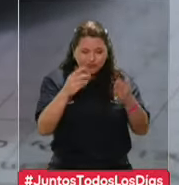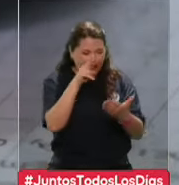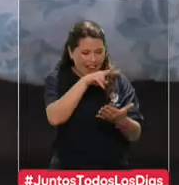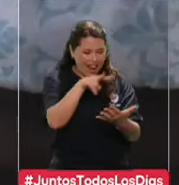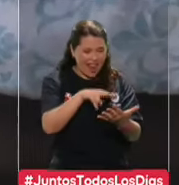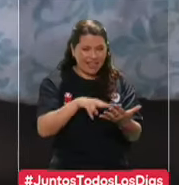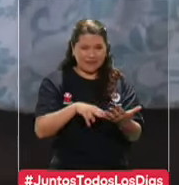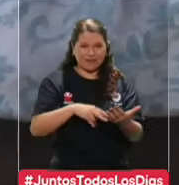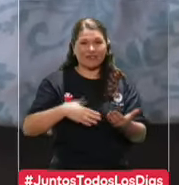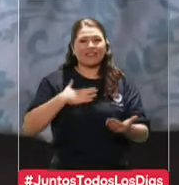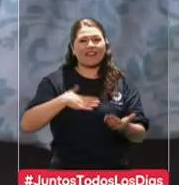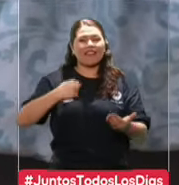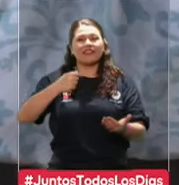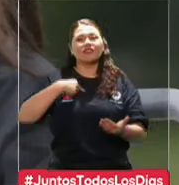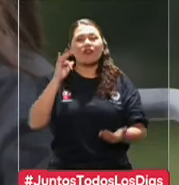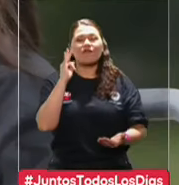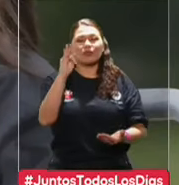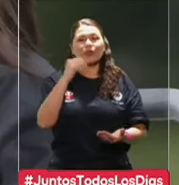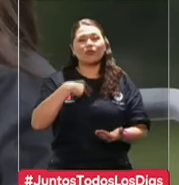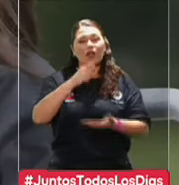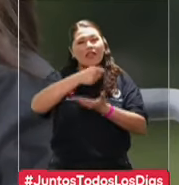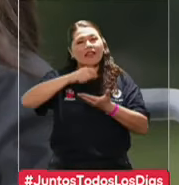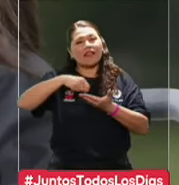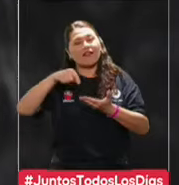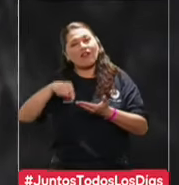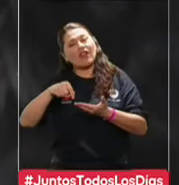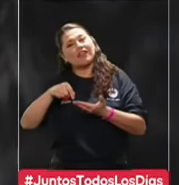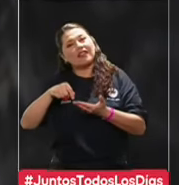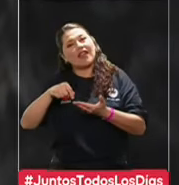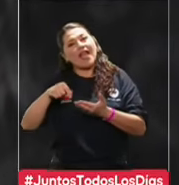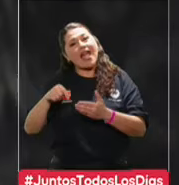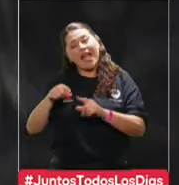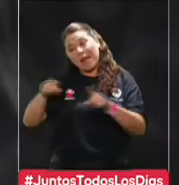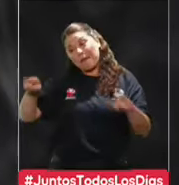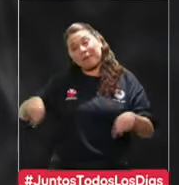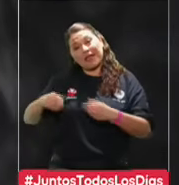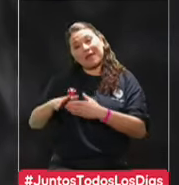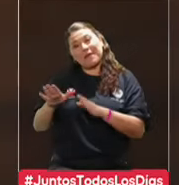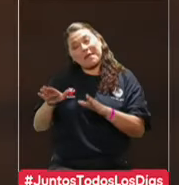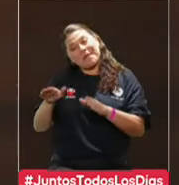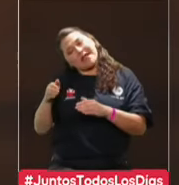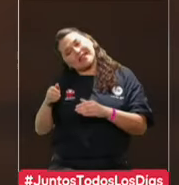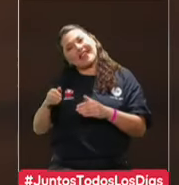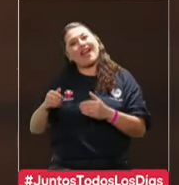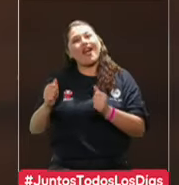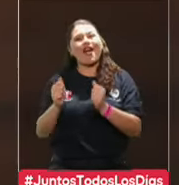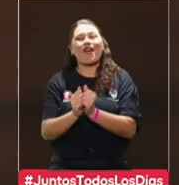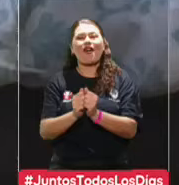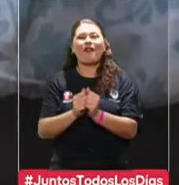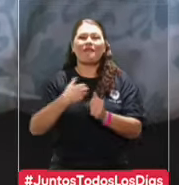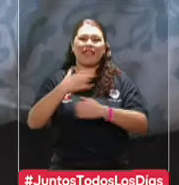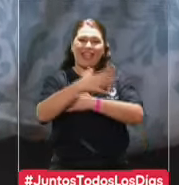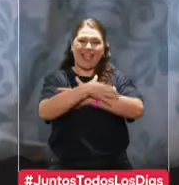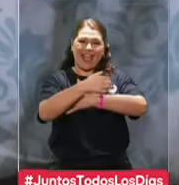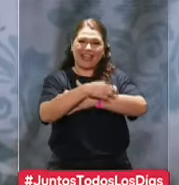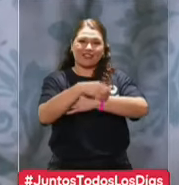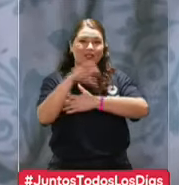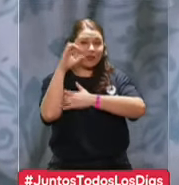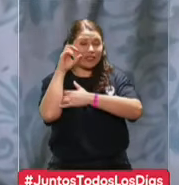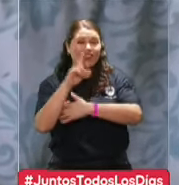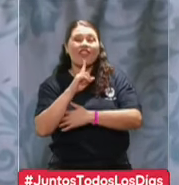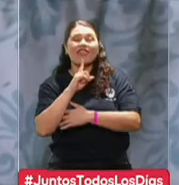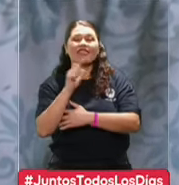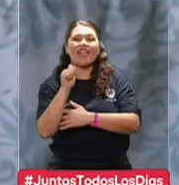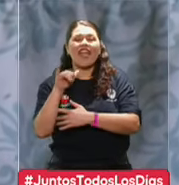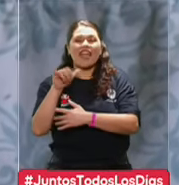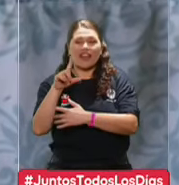Querida yo del futuro, escribo esta carta en mi pieza, junto a mi gato, y escuchando Taylor Swift como siempre. Espero